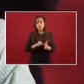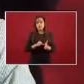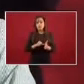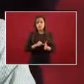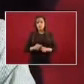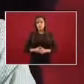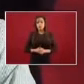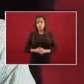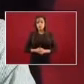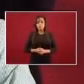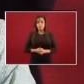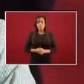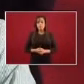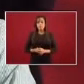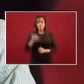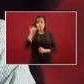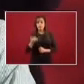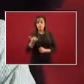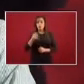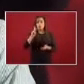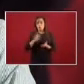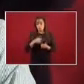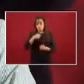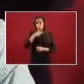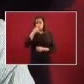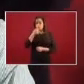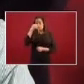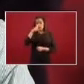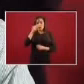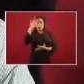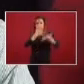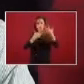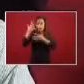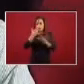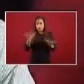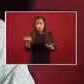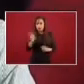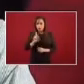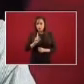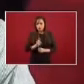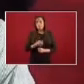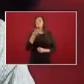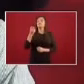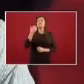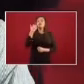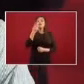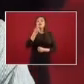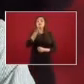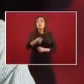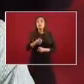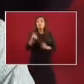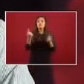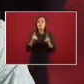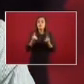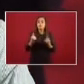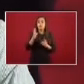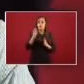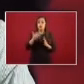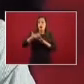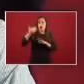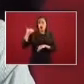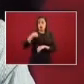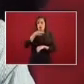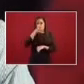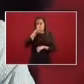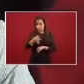me tomo también para que no haya confusión alguna con esto no significa como lo hemos dicho desde el principio que